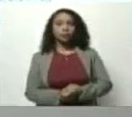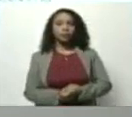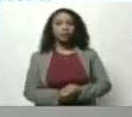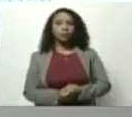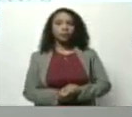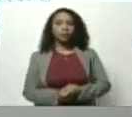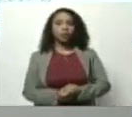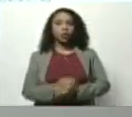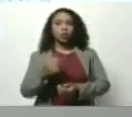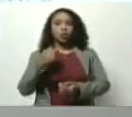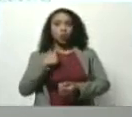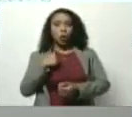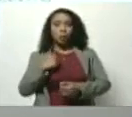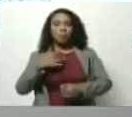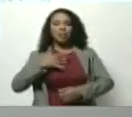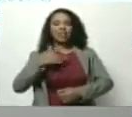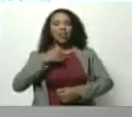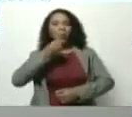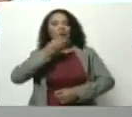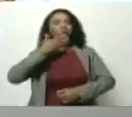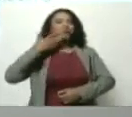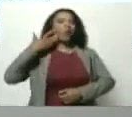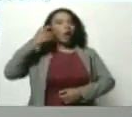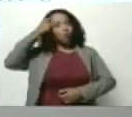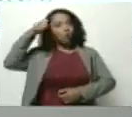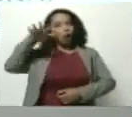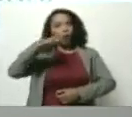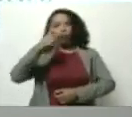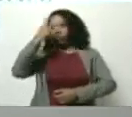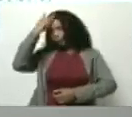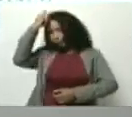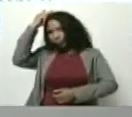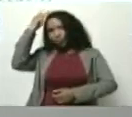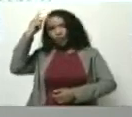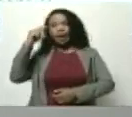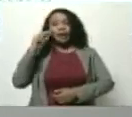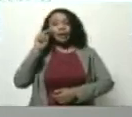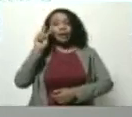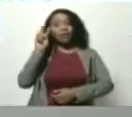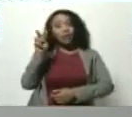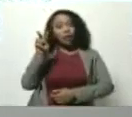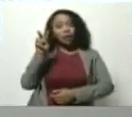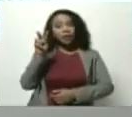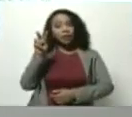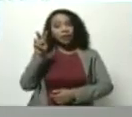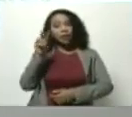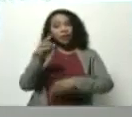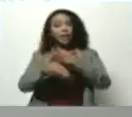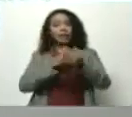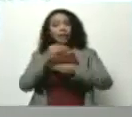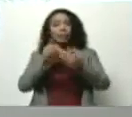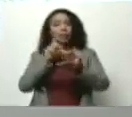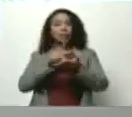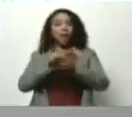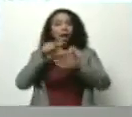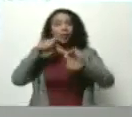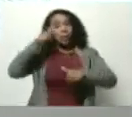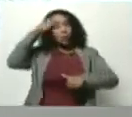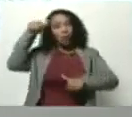me encuentro sumamente orgulloso de este pueblo de ser de formar parte de este